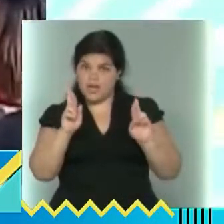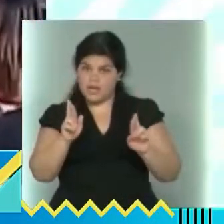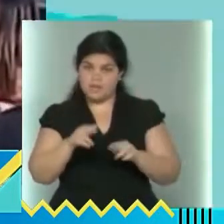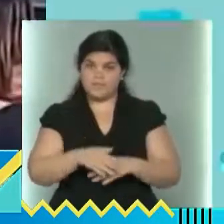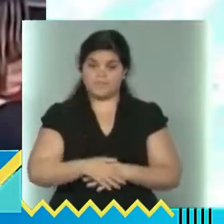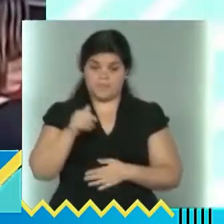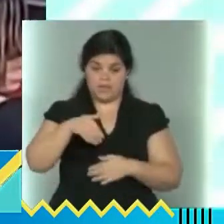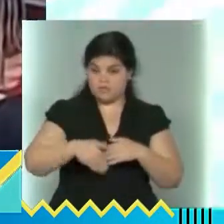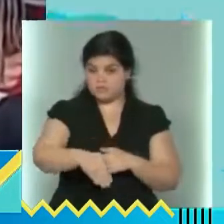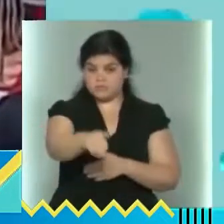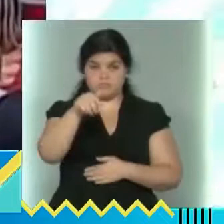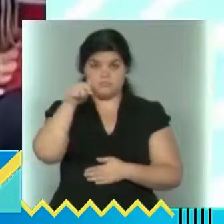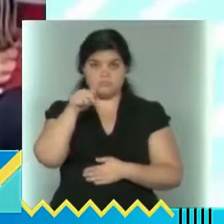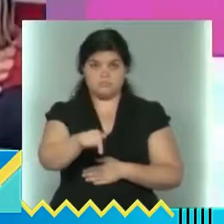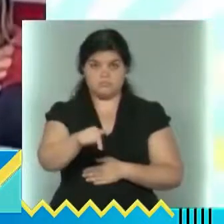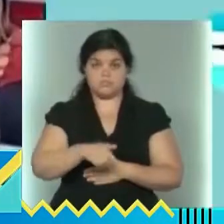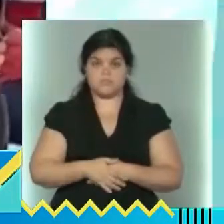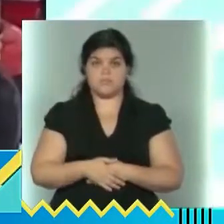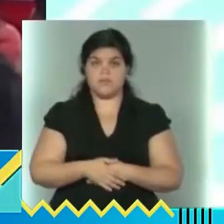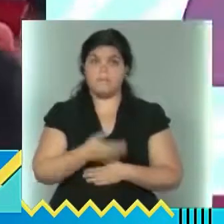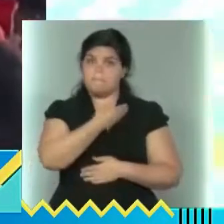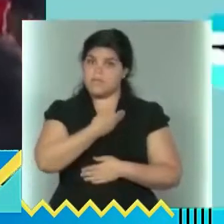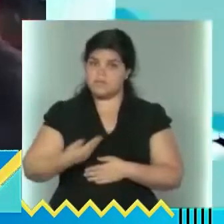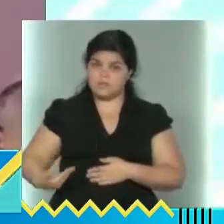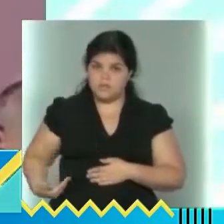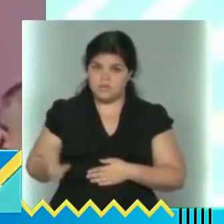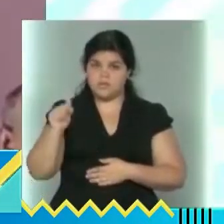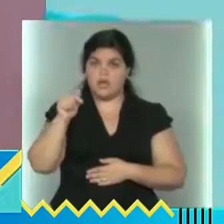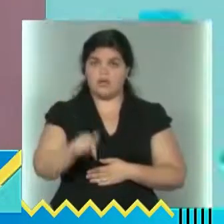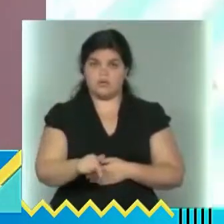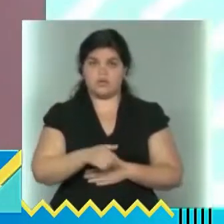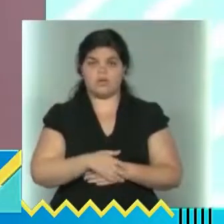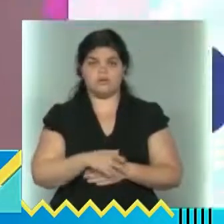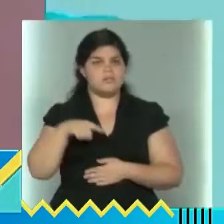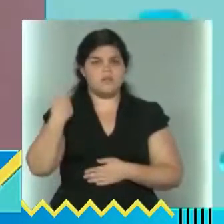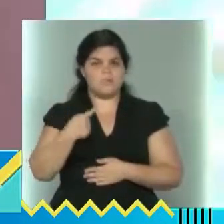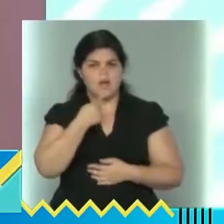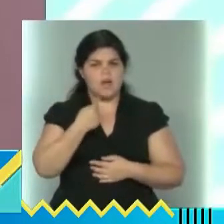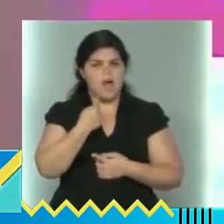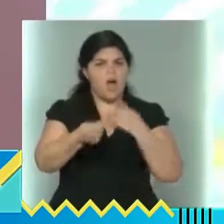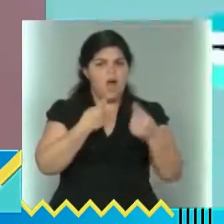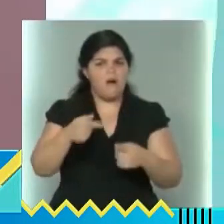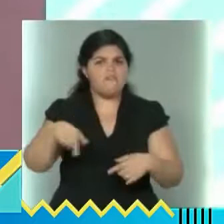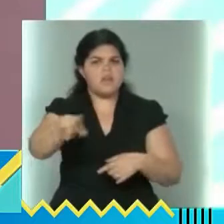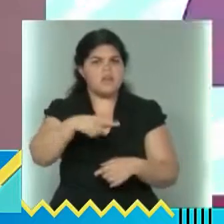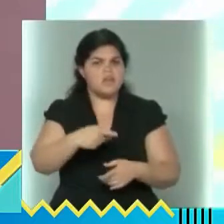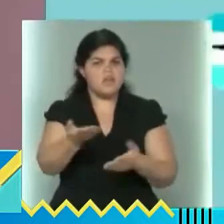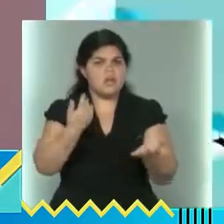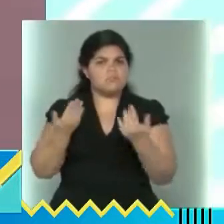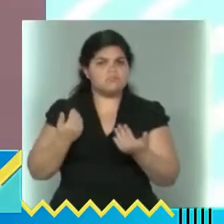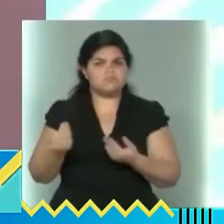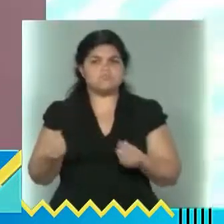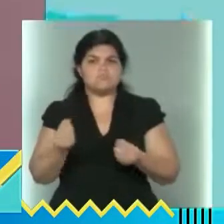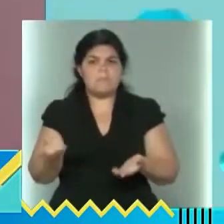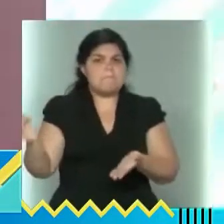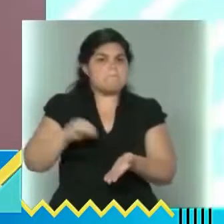coyuntura, bueno, a ver, estos presidentes que están bastante cuestionados salgan a decir o hacer efectivamente algo